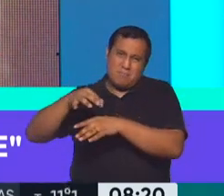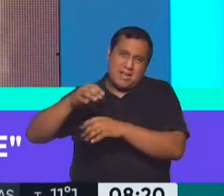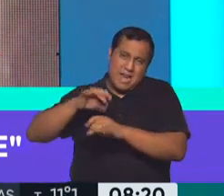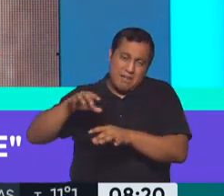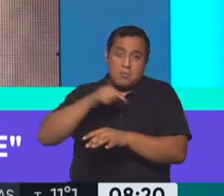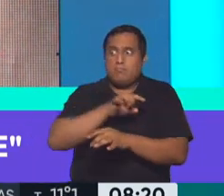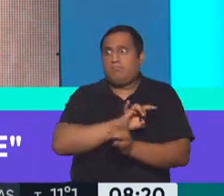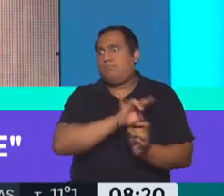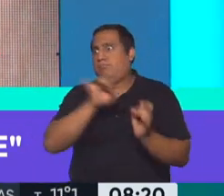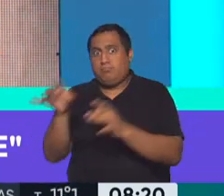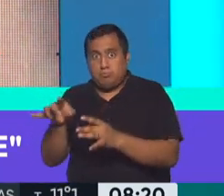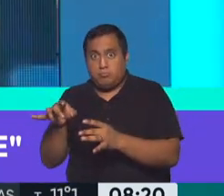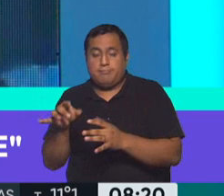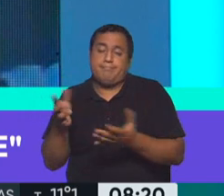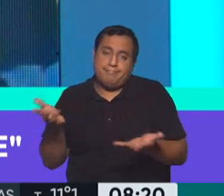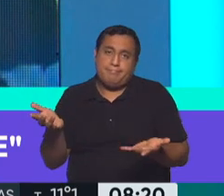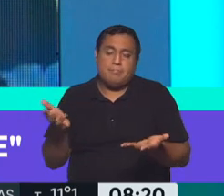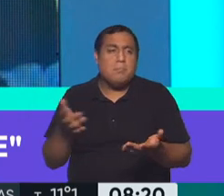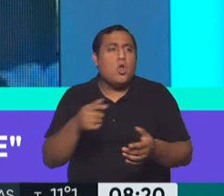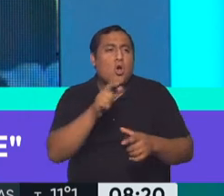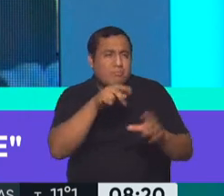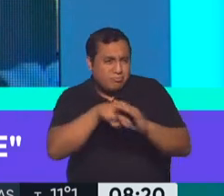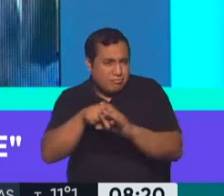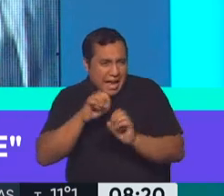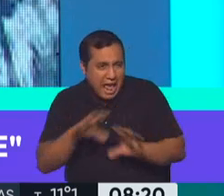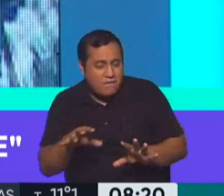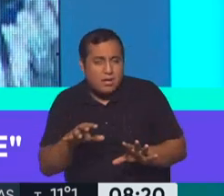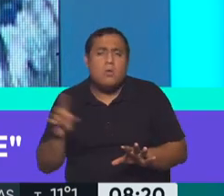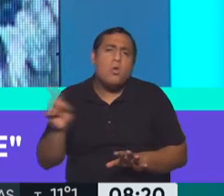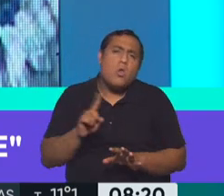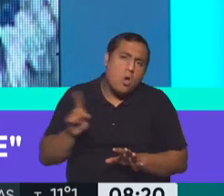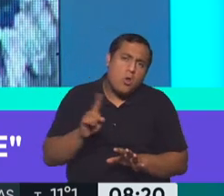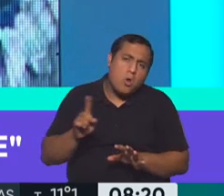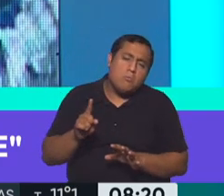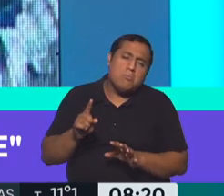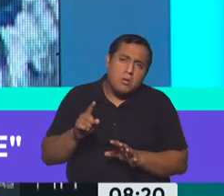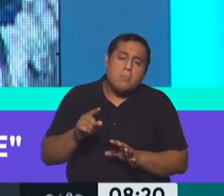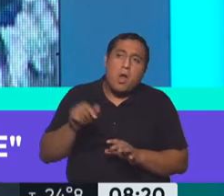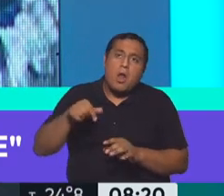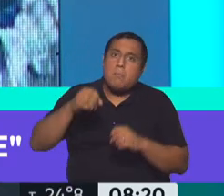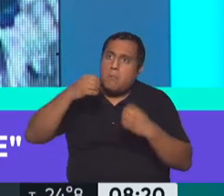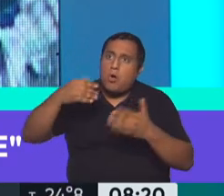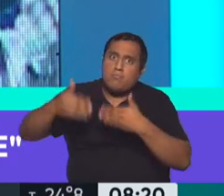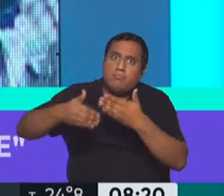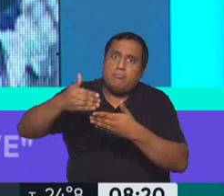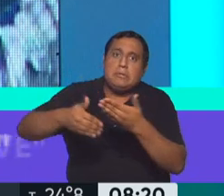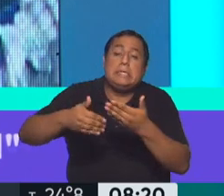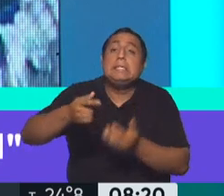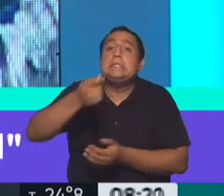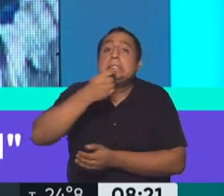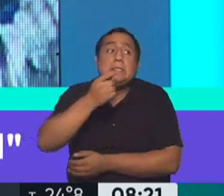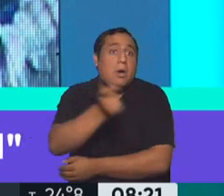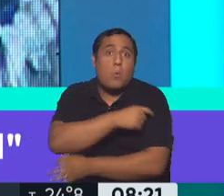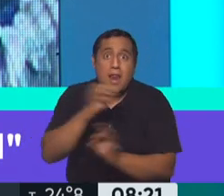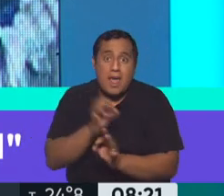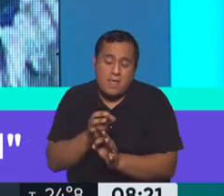mayor y a la mayoría no la mayoría están internados pero están llegamos seguro sonando mucho mejor de lo que hubiesen evolucionado si